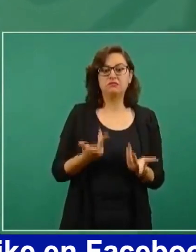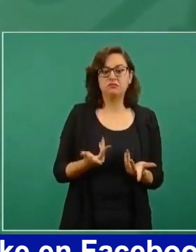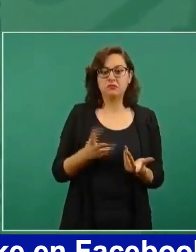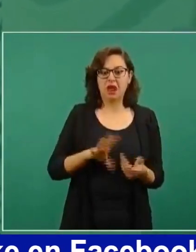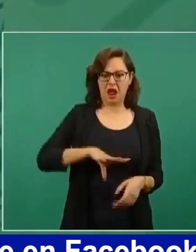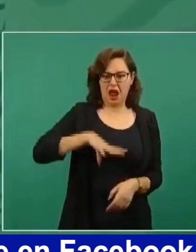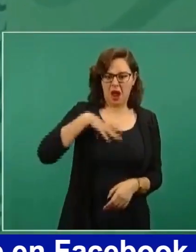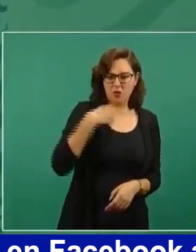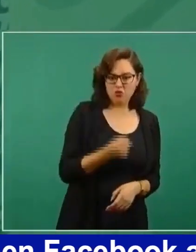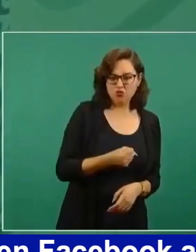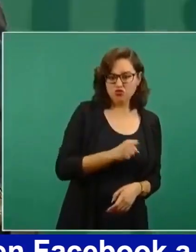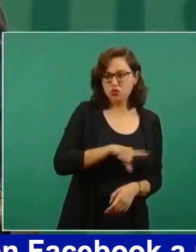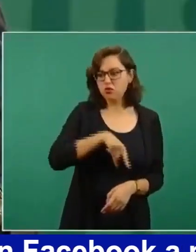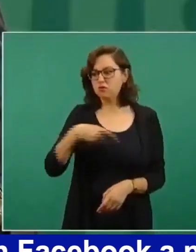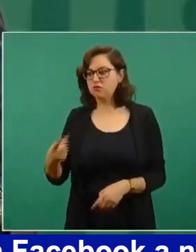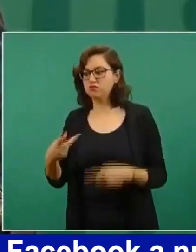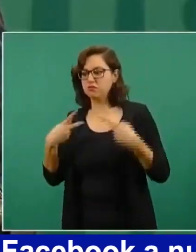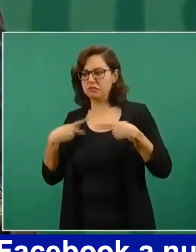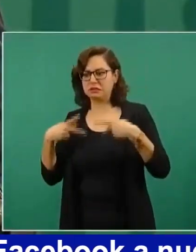que se dan la mano,